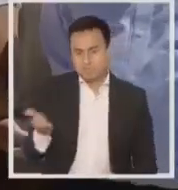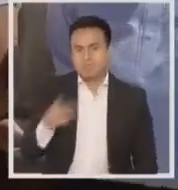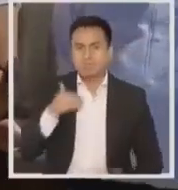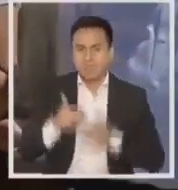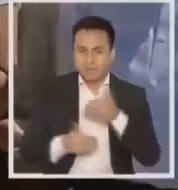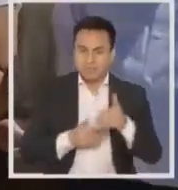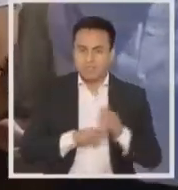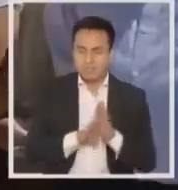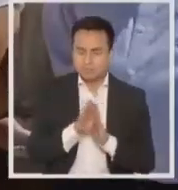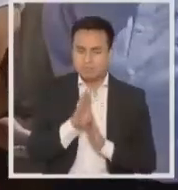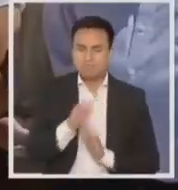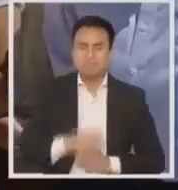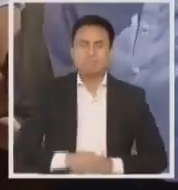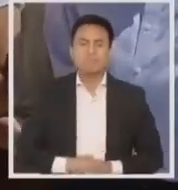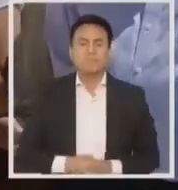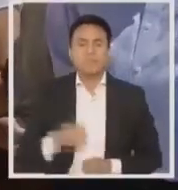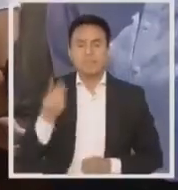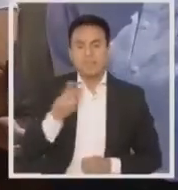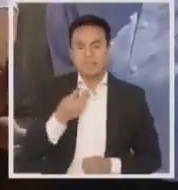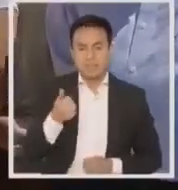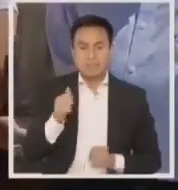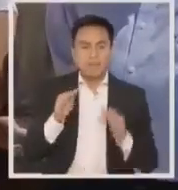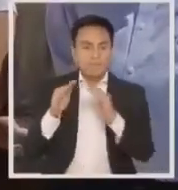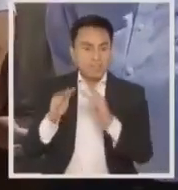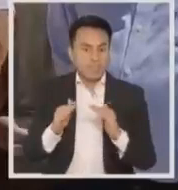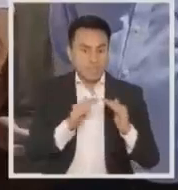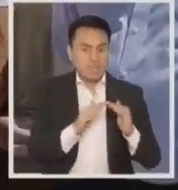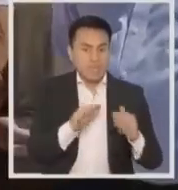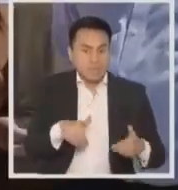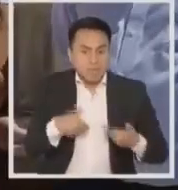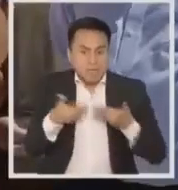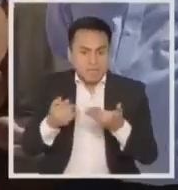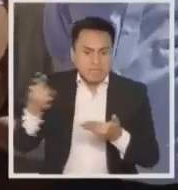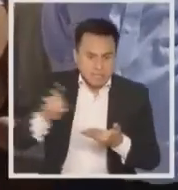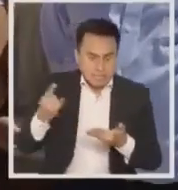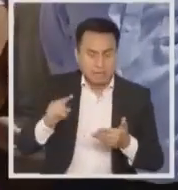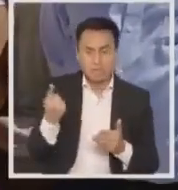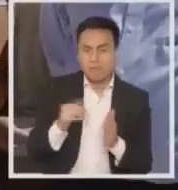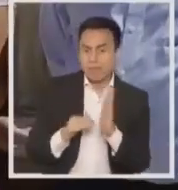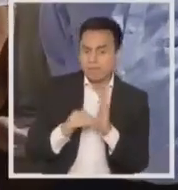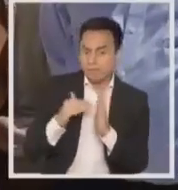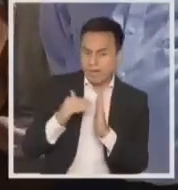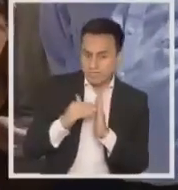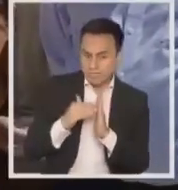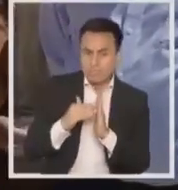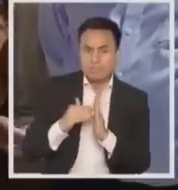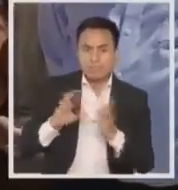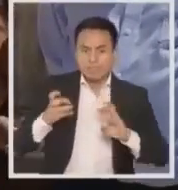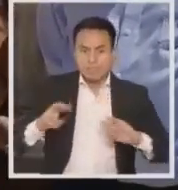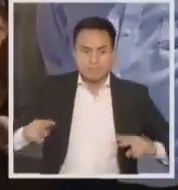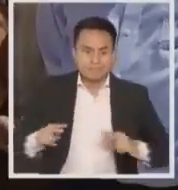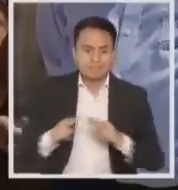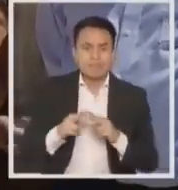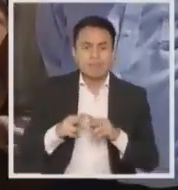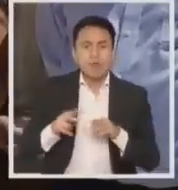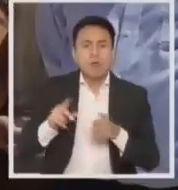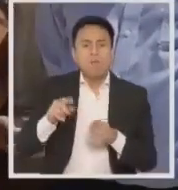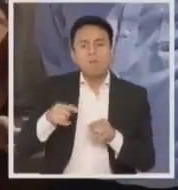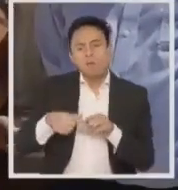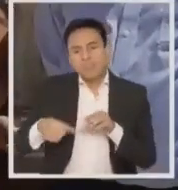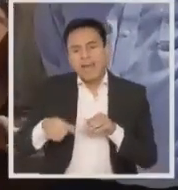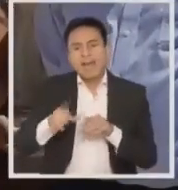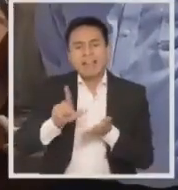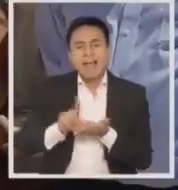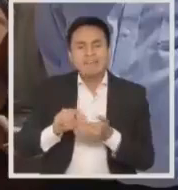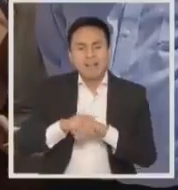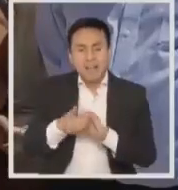avanzando. De las 36 viviendas de emergencia destinadas para la primera fase de reconstrucción de Punta Lavapié, ya han llegado